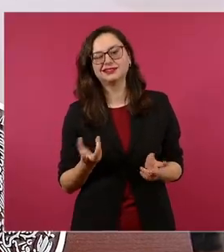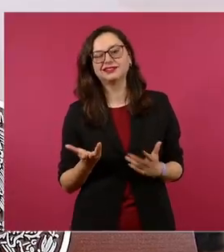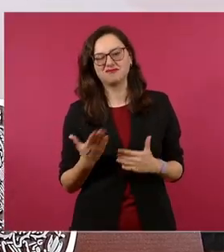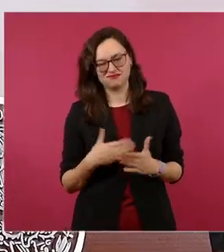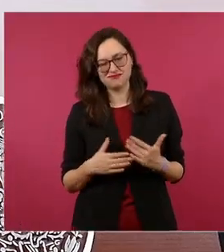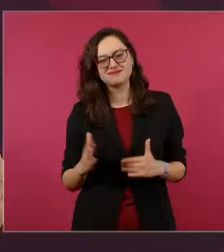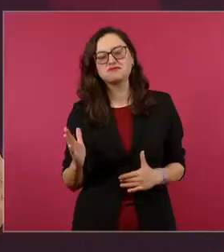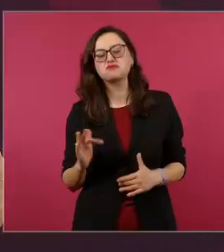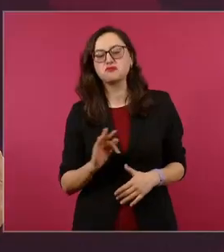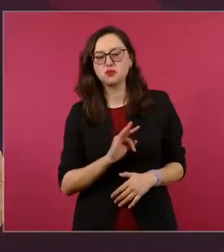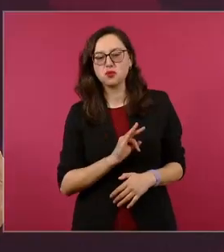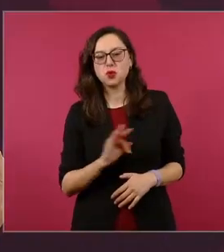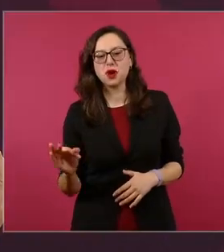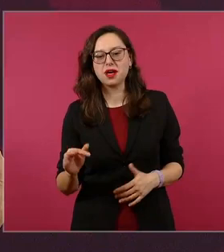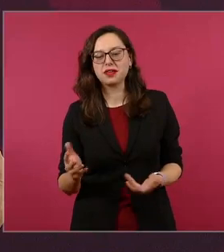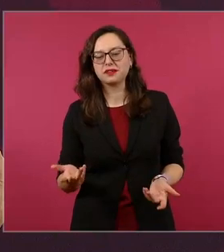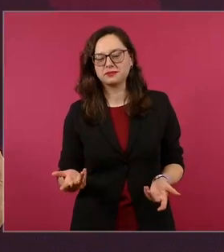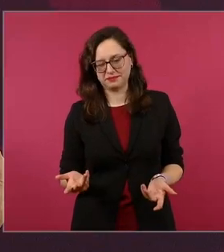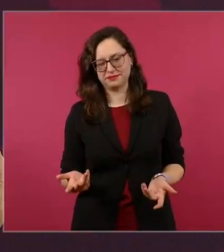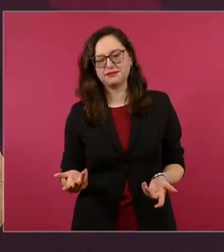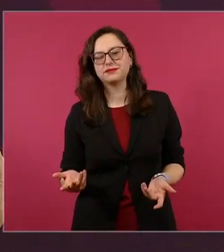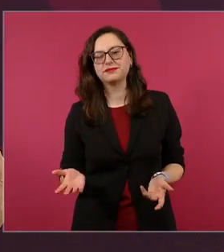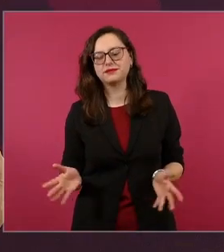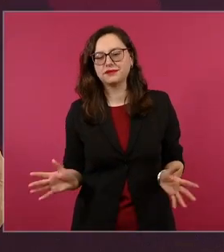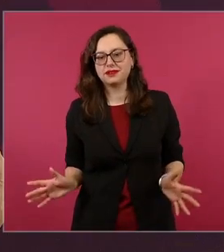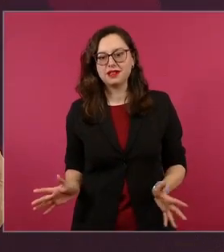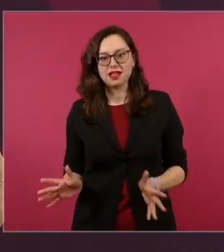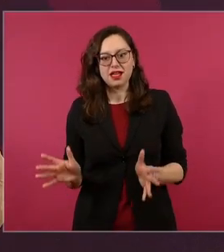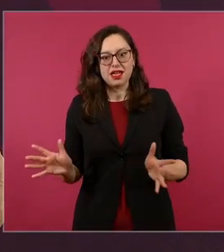un cacique político